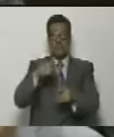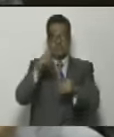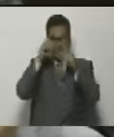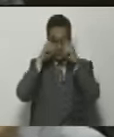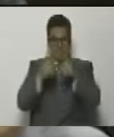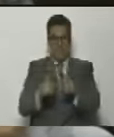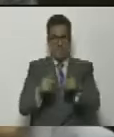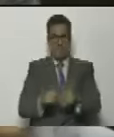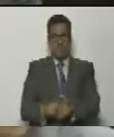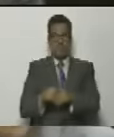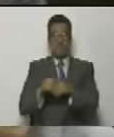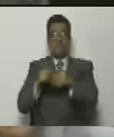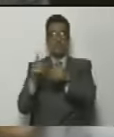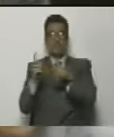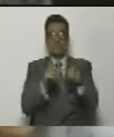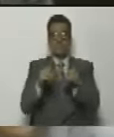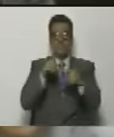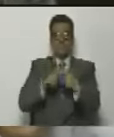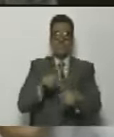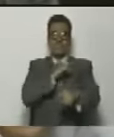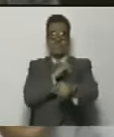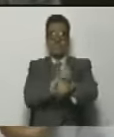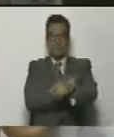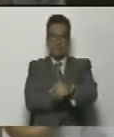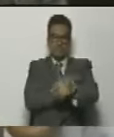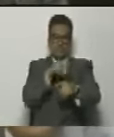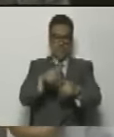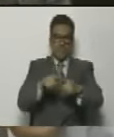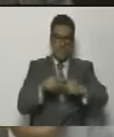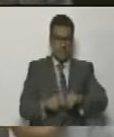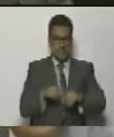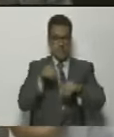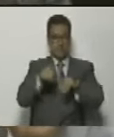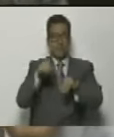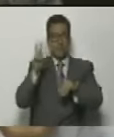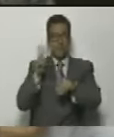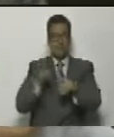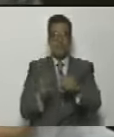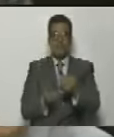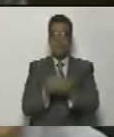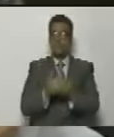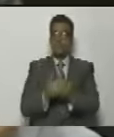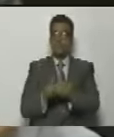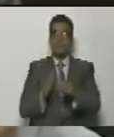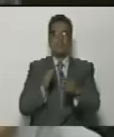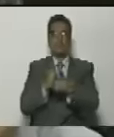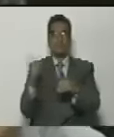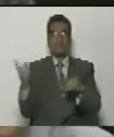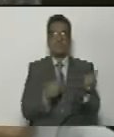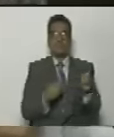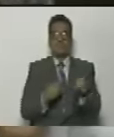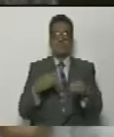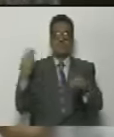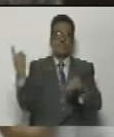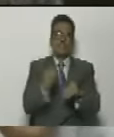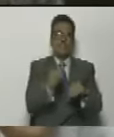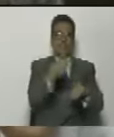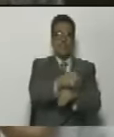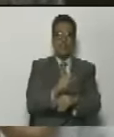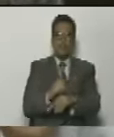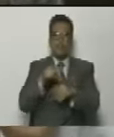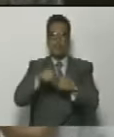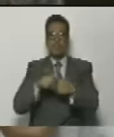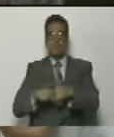definir el dilema por el poder en Venezuela. No hay atajos, no hay insurrecciones, no hay invasiones, no